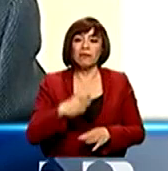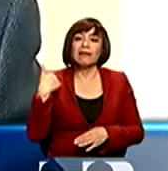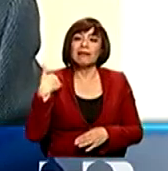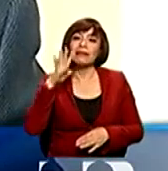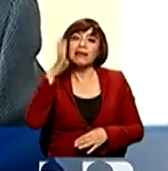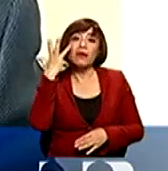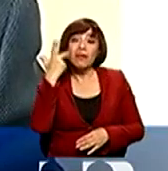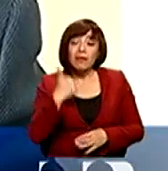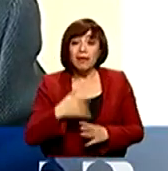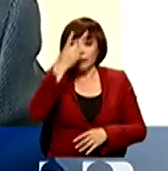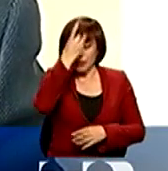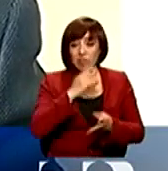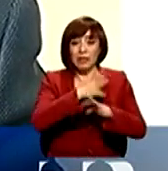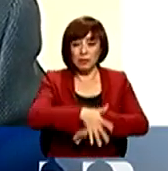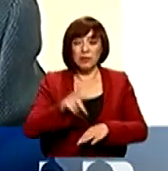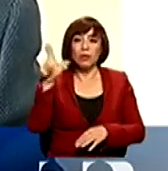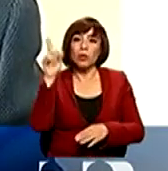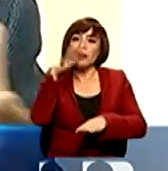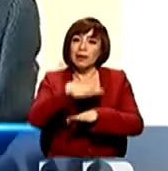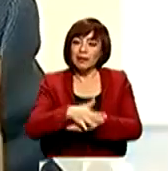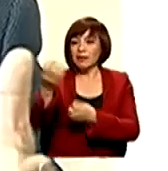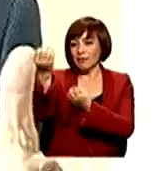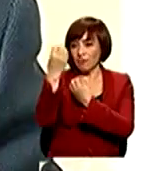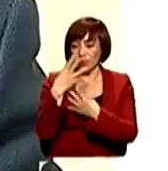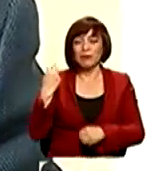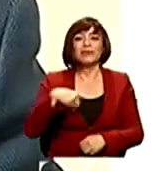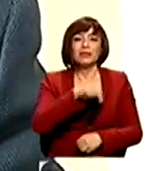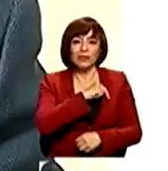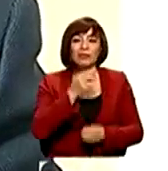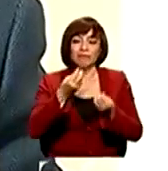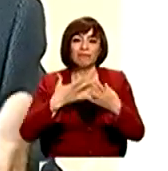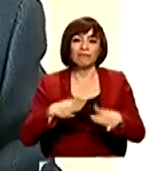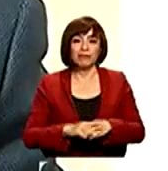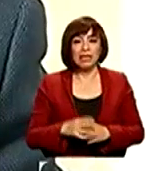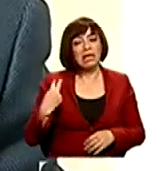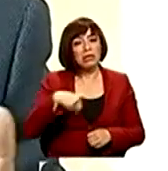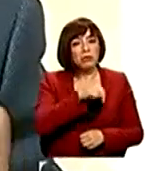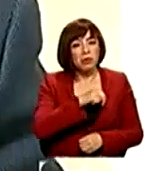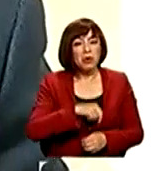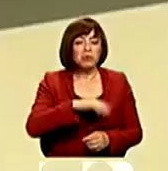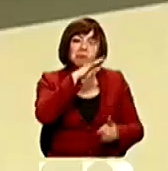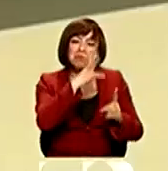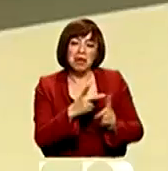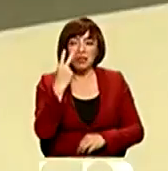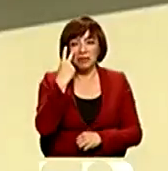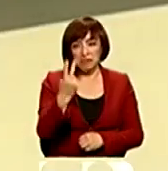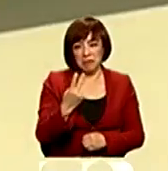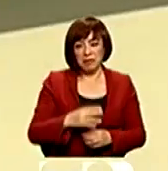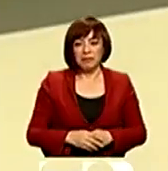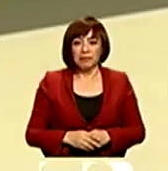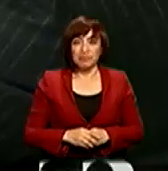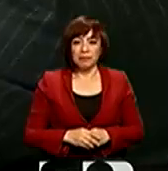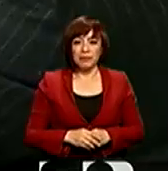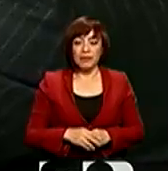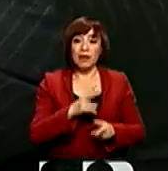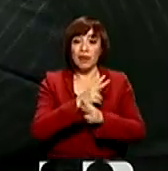el próximo lunes en la tarde seguramente nos dará al Pleno un informe y el Pleno evaluará y resolverá al respecto. Según este consejero,